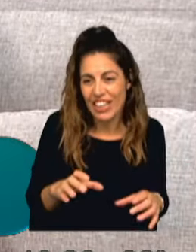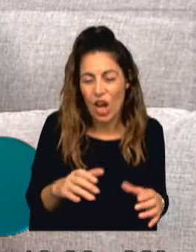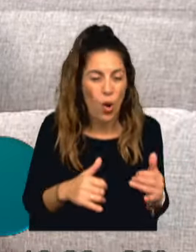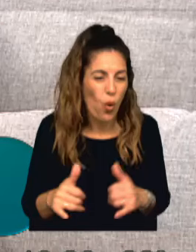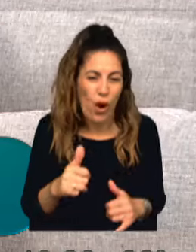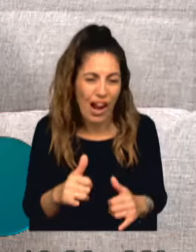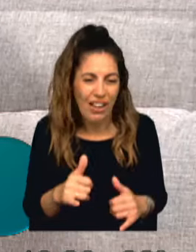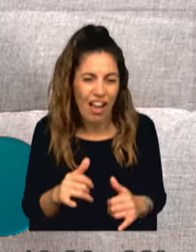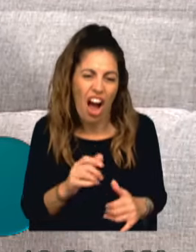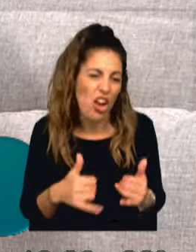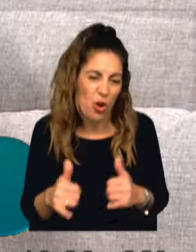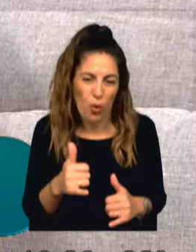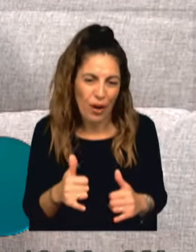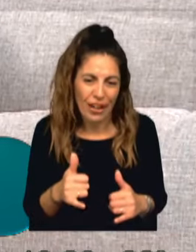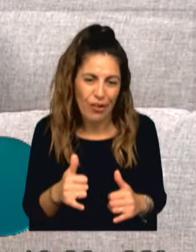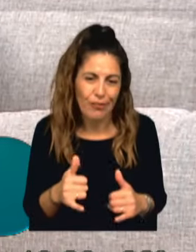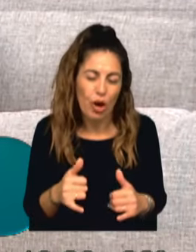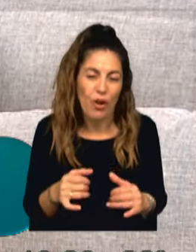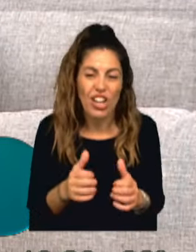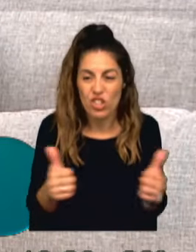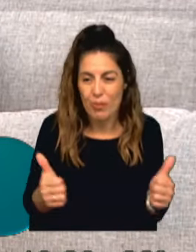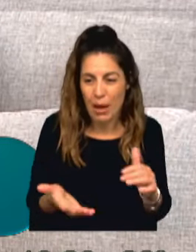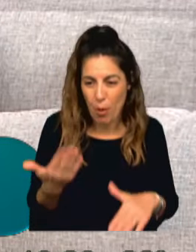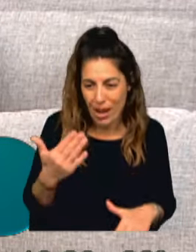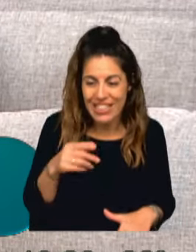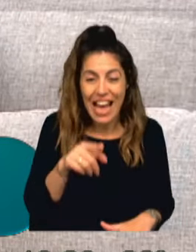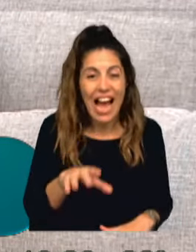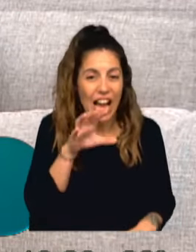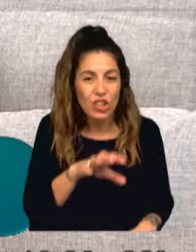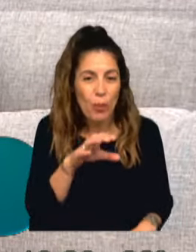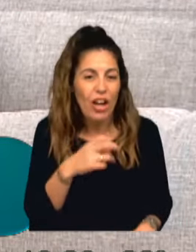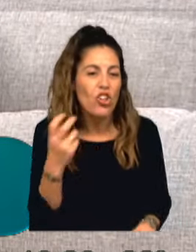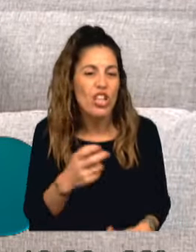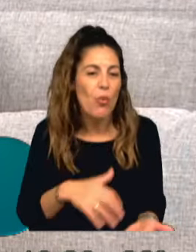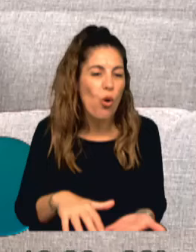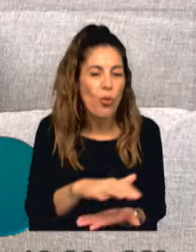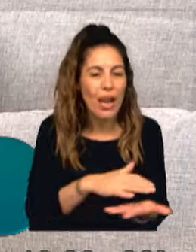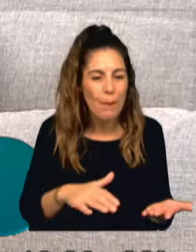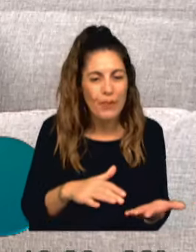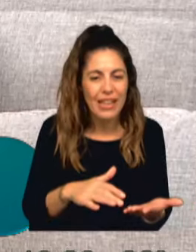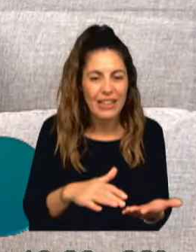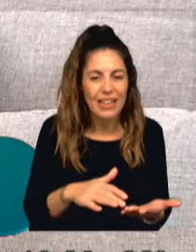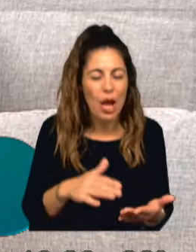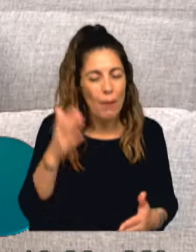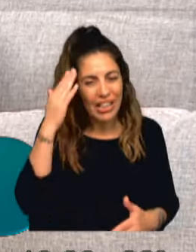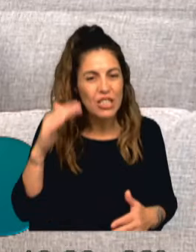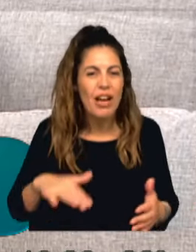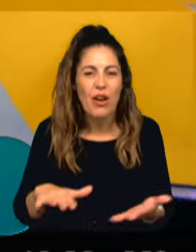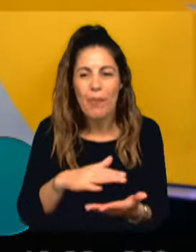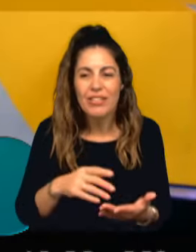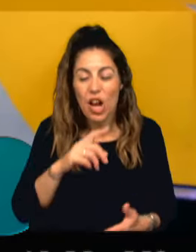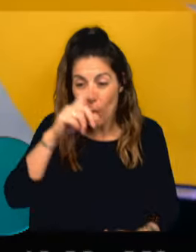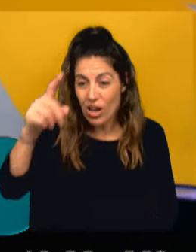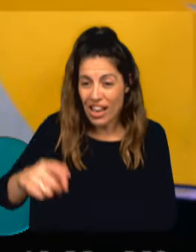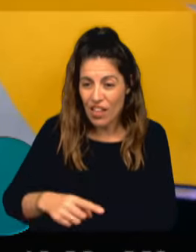tanto a esos perros y se les hacen se le intenta tener que tengan ambientes predecibles que el perro sepa más o menos que va a pasar vez los elefantes también